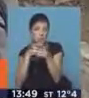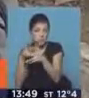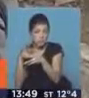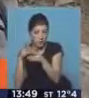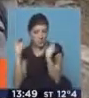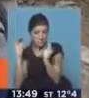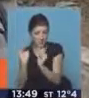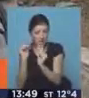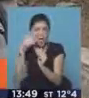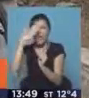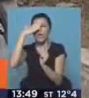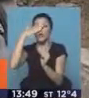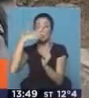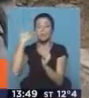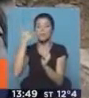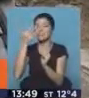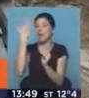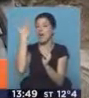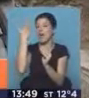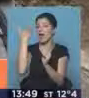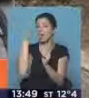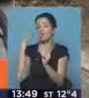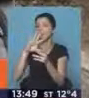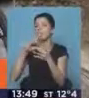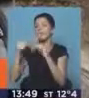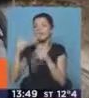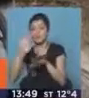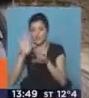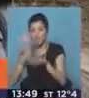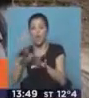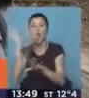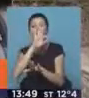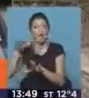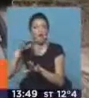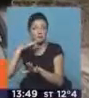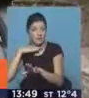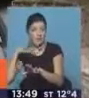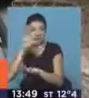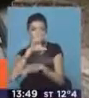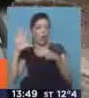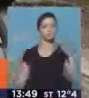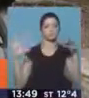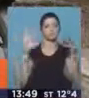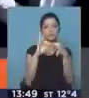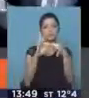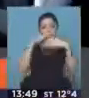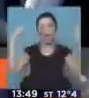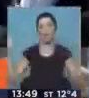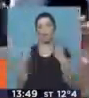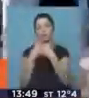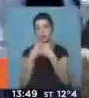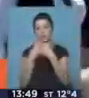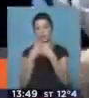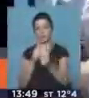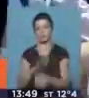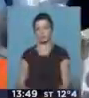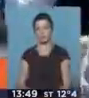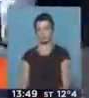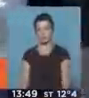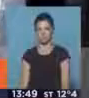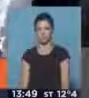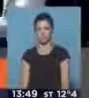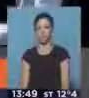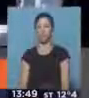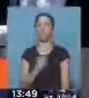asignación de presupuestos, cómo se nombraban los magistrados, etcétera, fue una transformación mucho más grande que en este caso, pues, de la FARC. Y